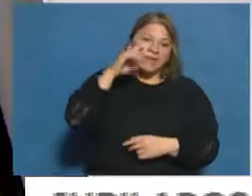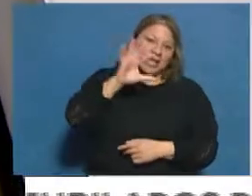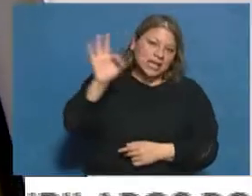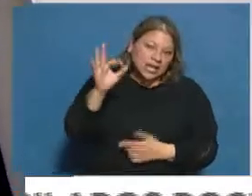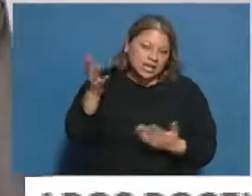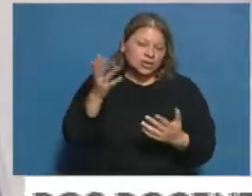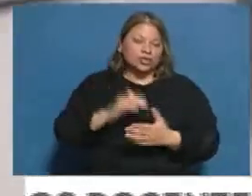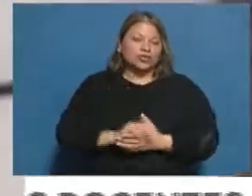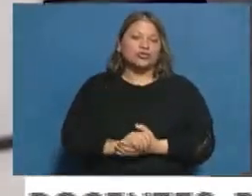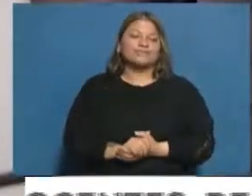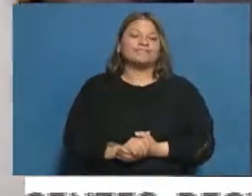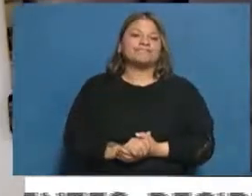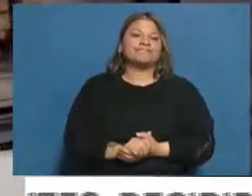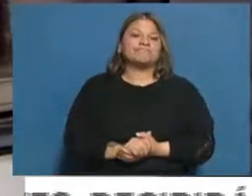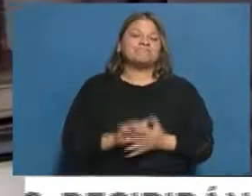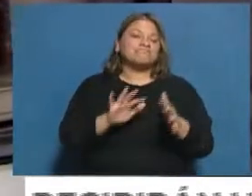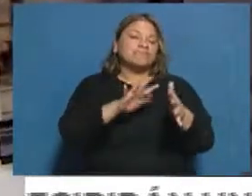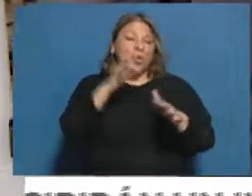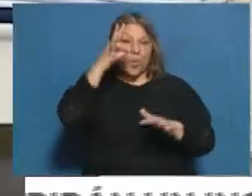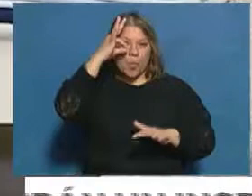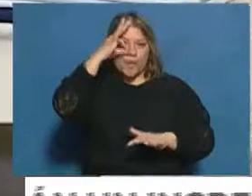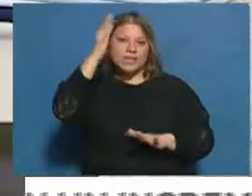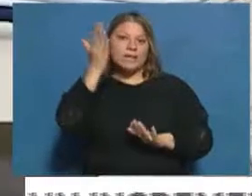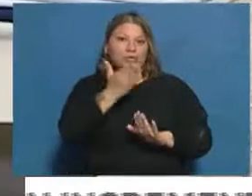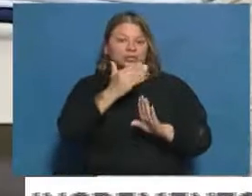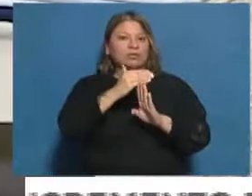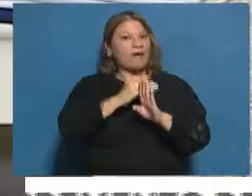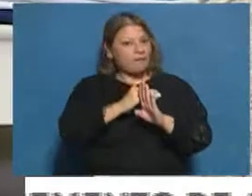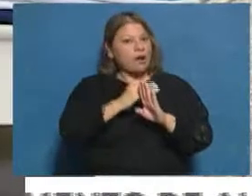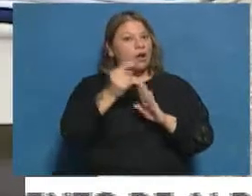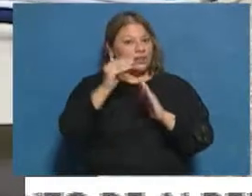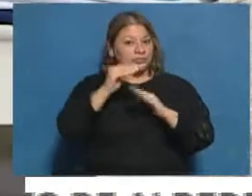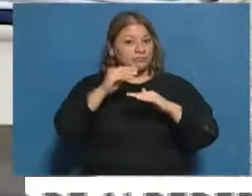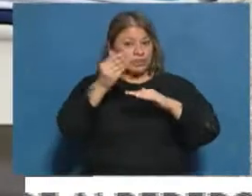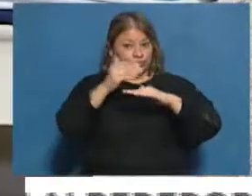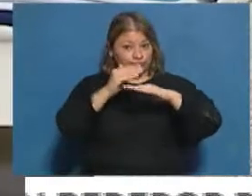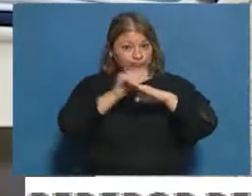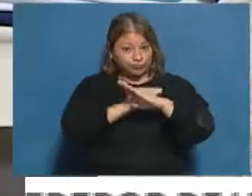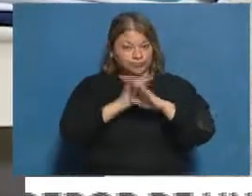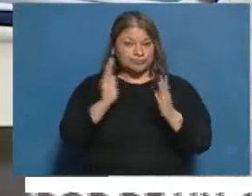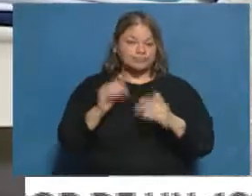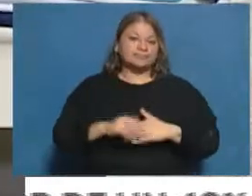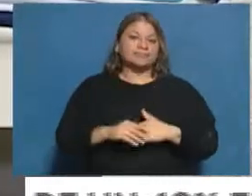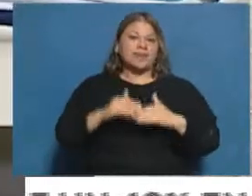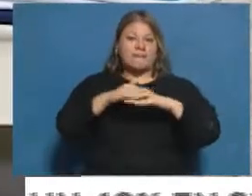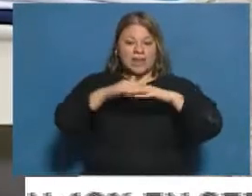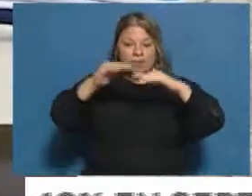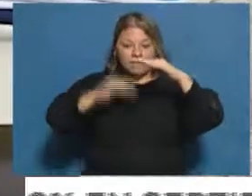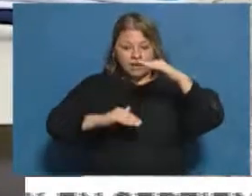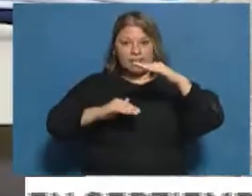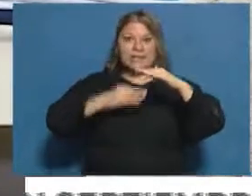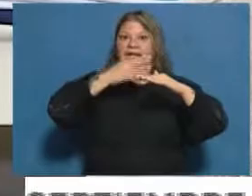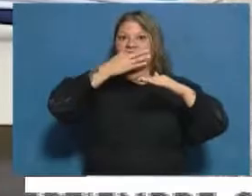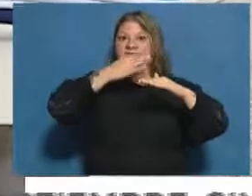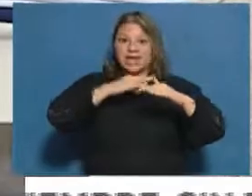pero tenemos más o menos un 20% todavía abajo los precios nosotros. Claro, o sea, van viendo un poco para que las ventas no caigan,